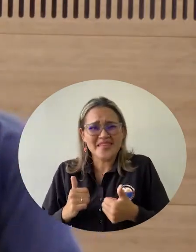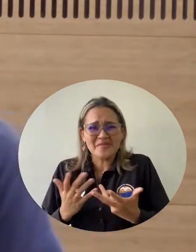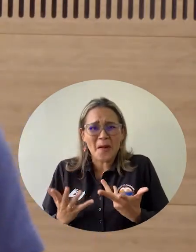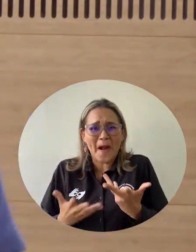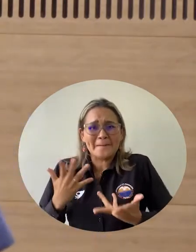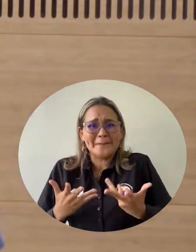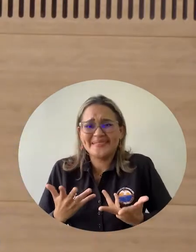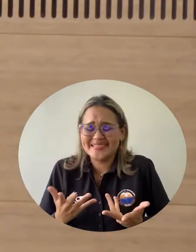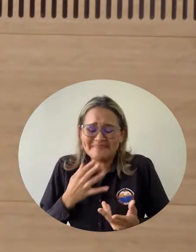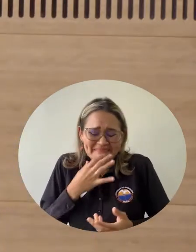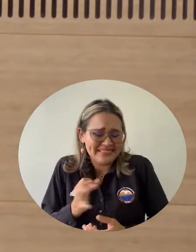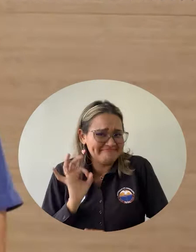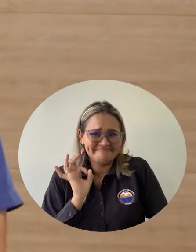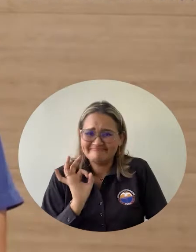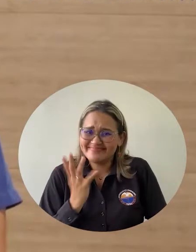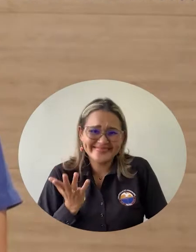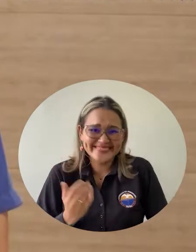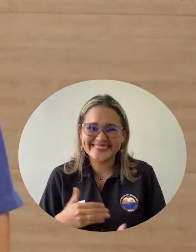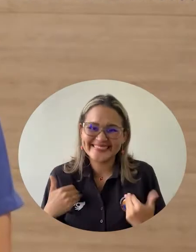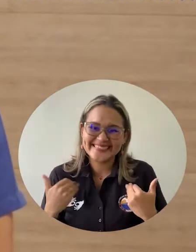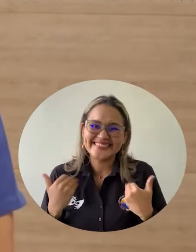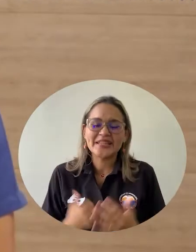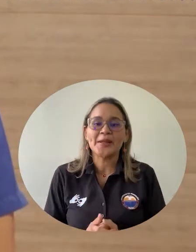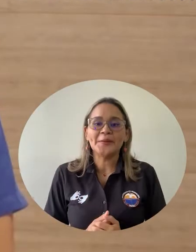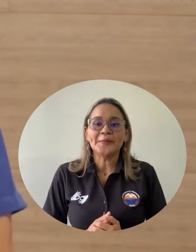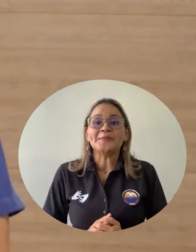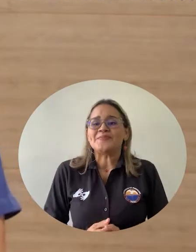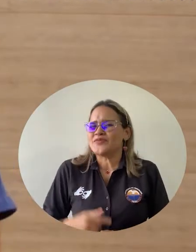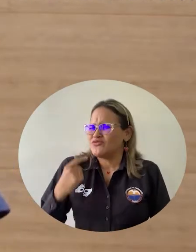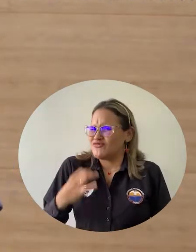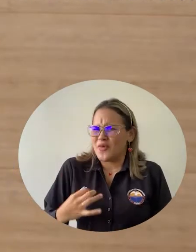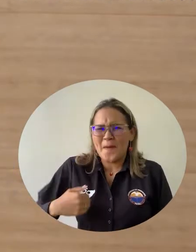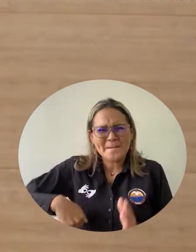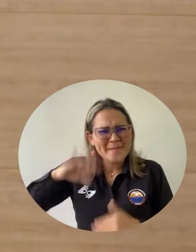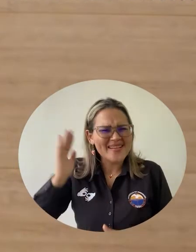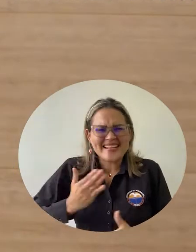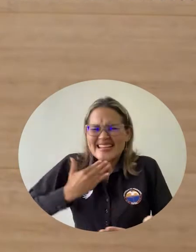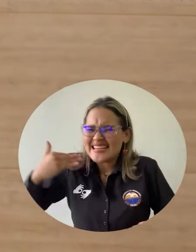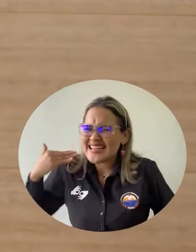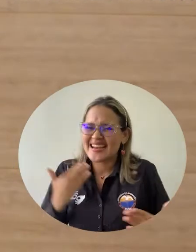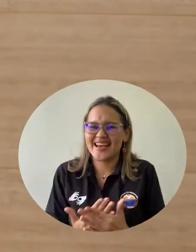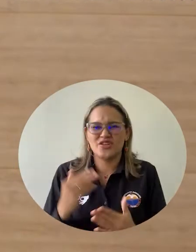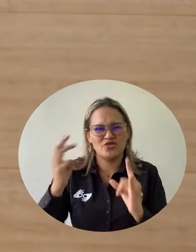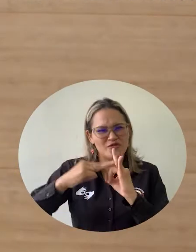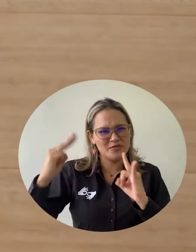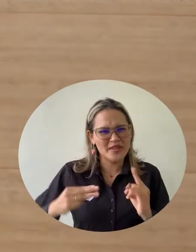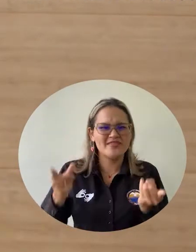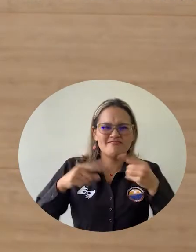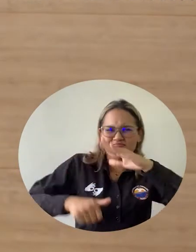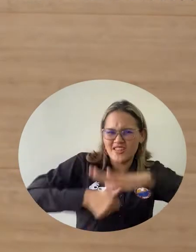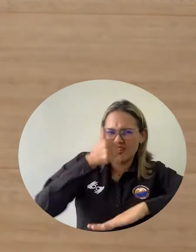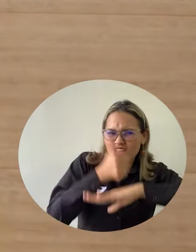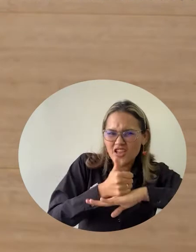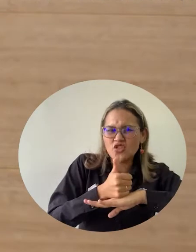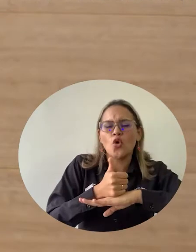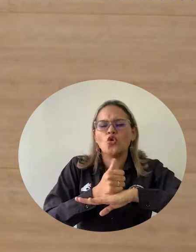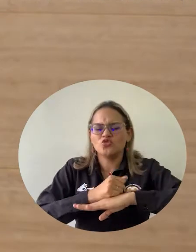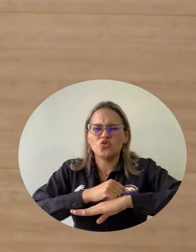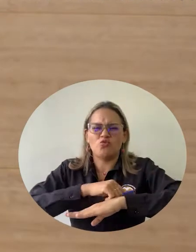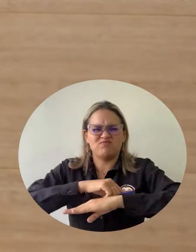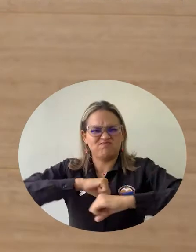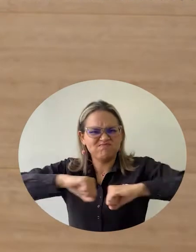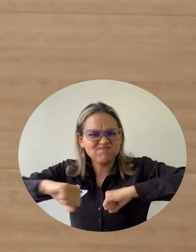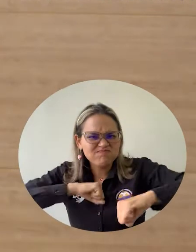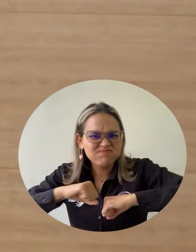no podría ponerlo en palabras. Toda mi vida voy a estar eternamente agradecida con la universidad por todo lo que el rector y pues